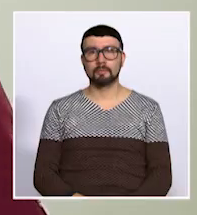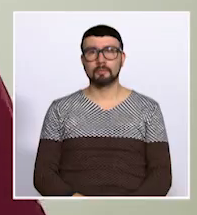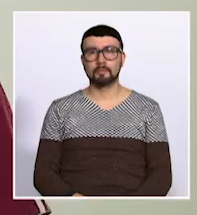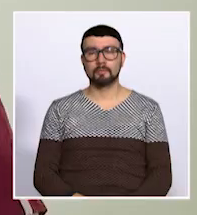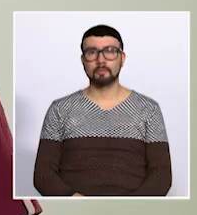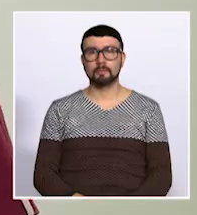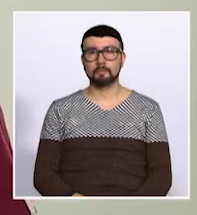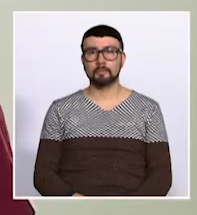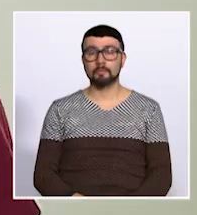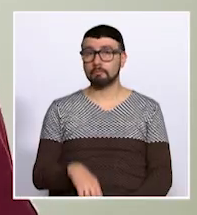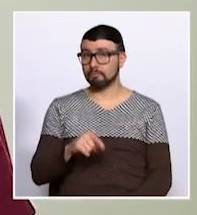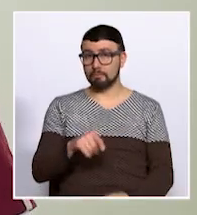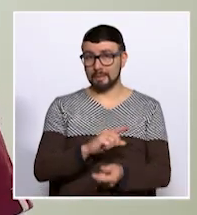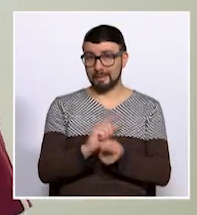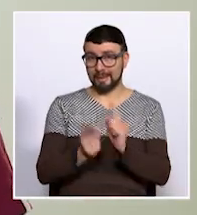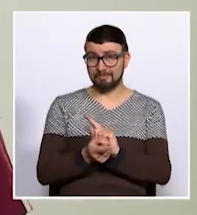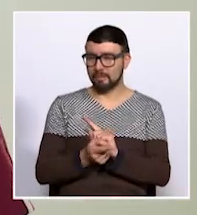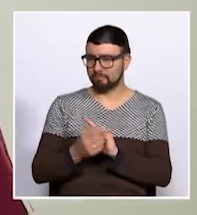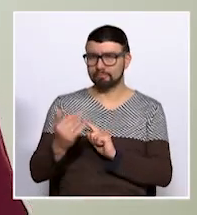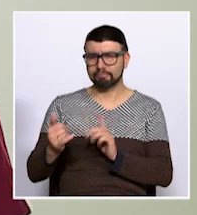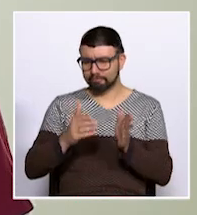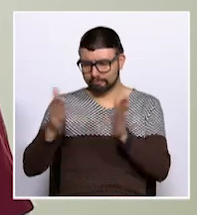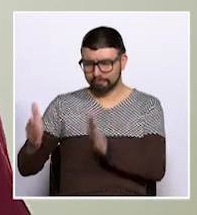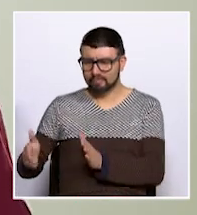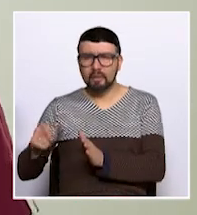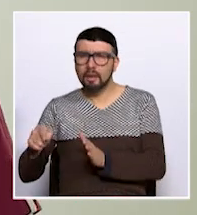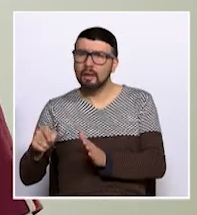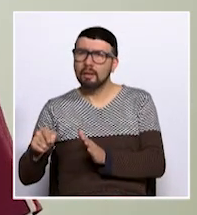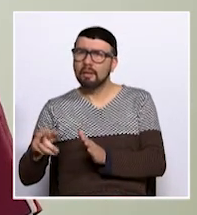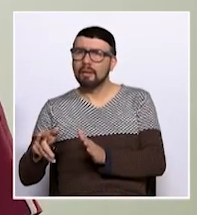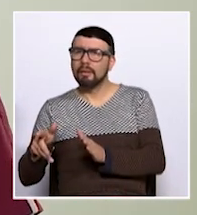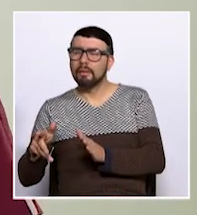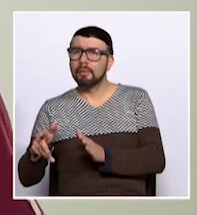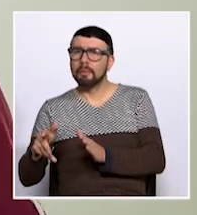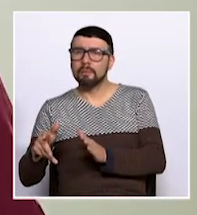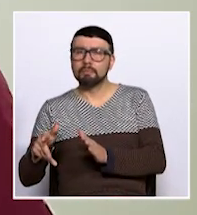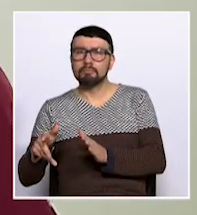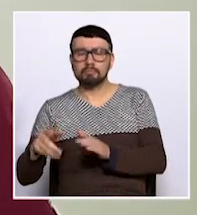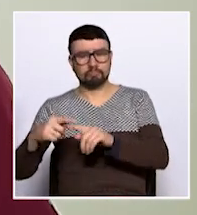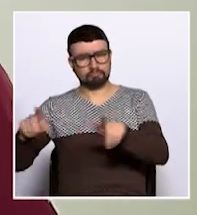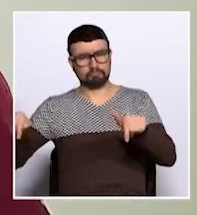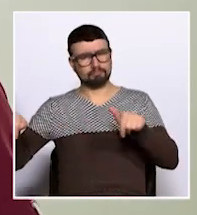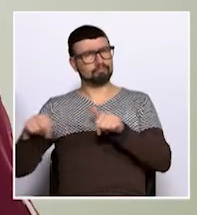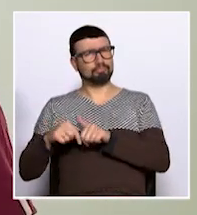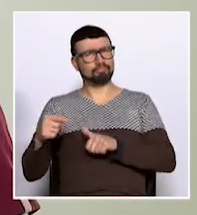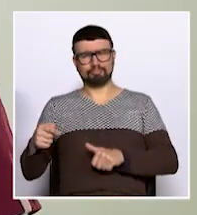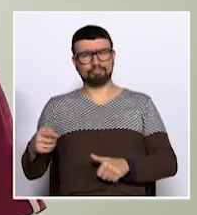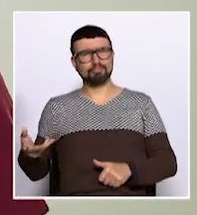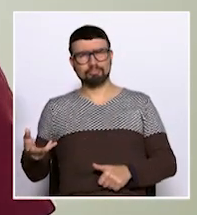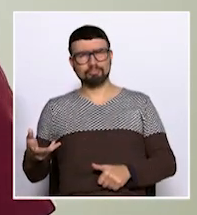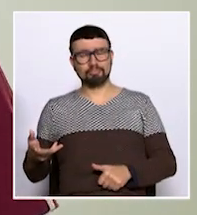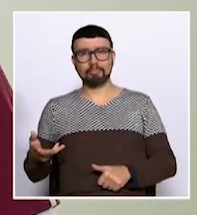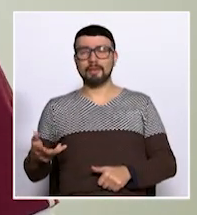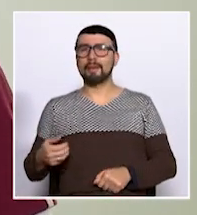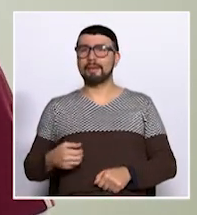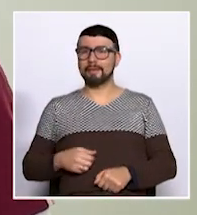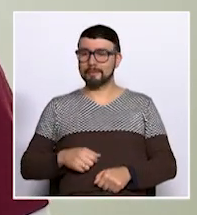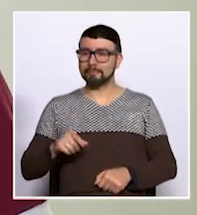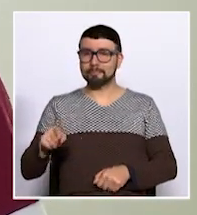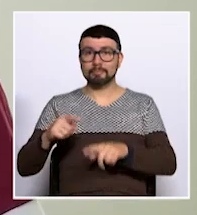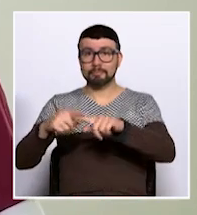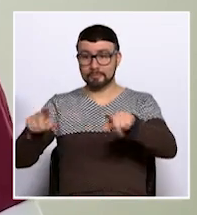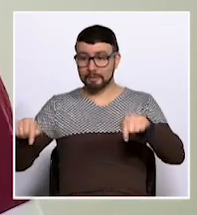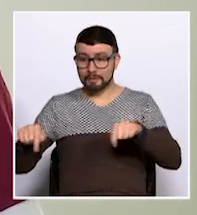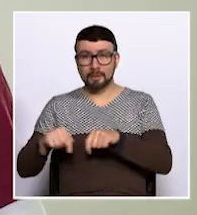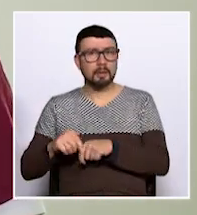Y cambiamos, pues, en esta parte de digamos que de fondo, porque ya entramos a ver es la parte de